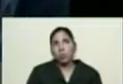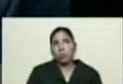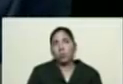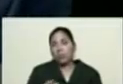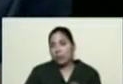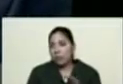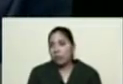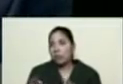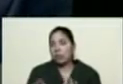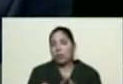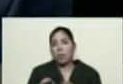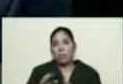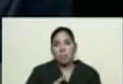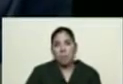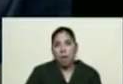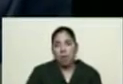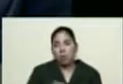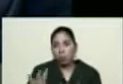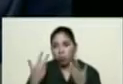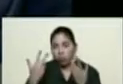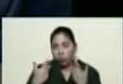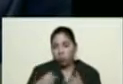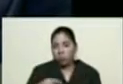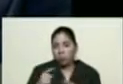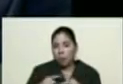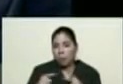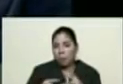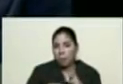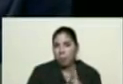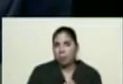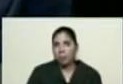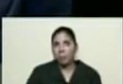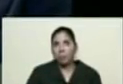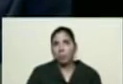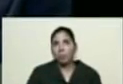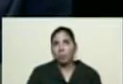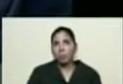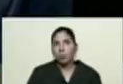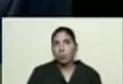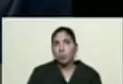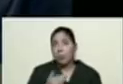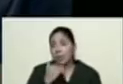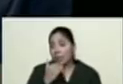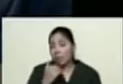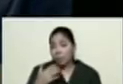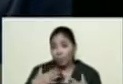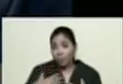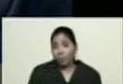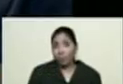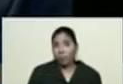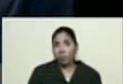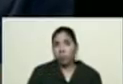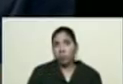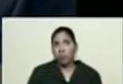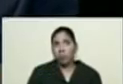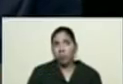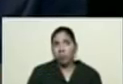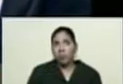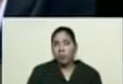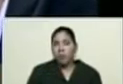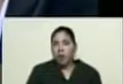científicas, de que ocurra esto. En la eventualidad de que a mí me ocurriera algo, Nicolás, ahora te toca a